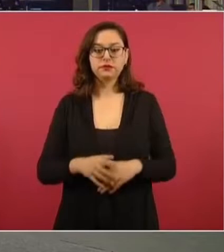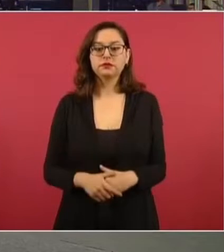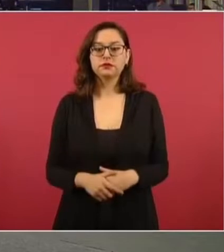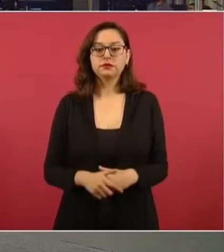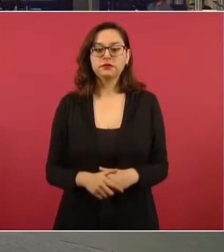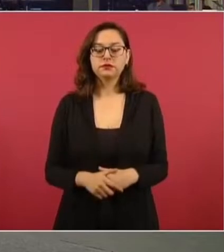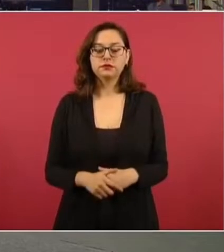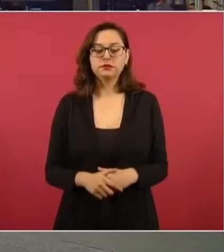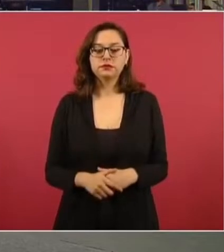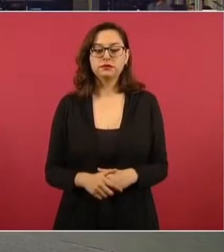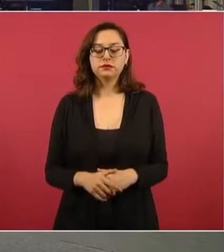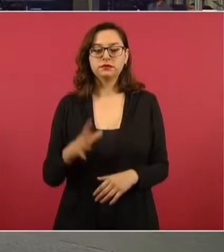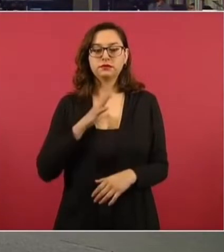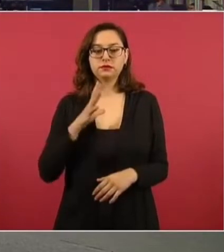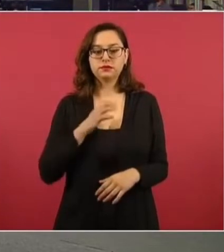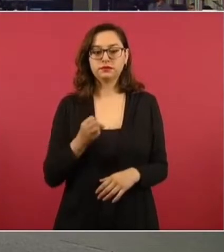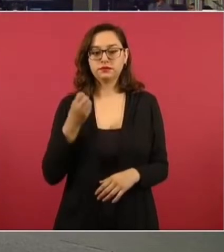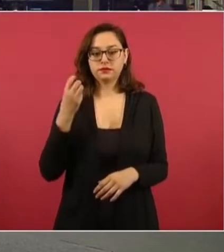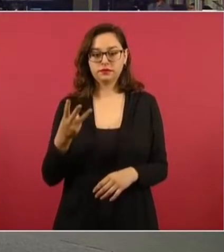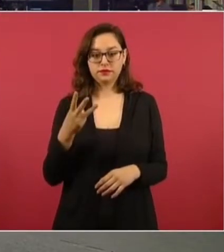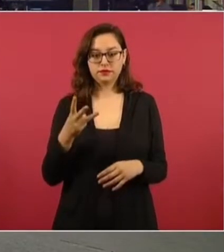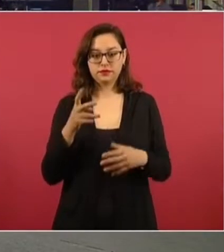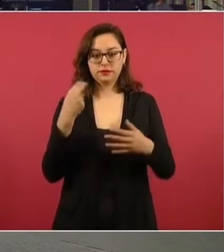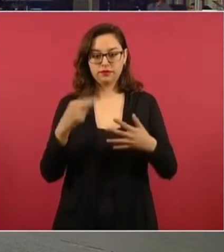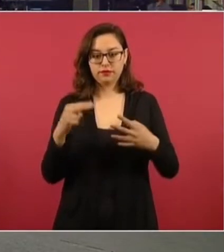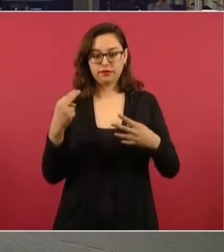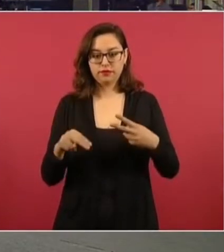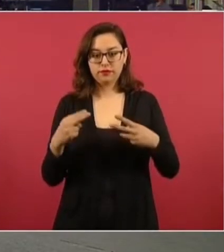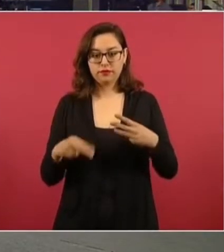Quedaron 3 apuntados,